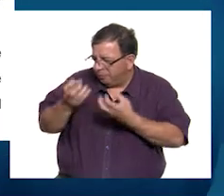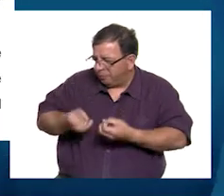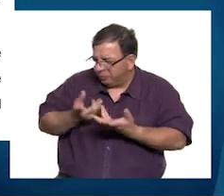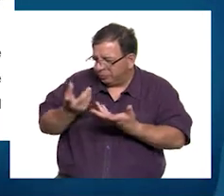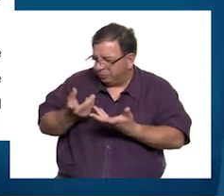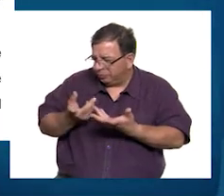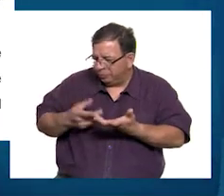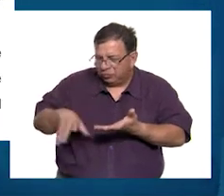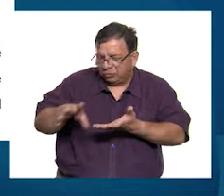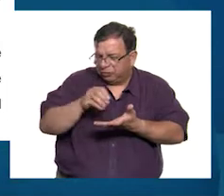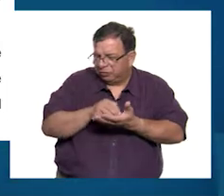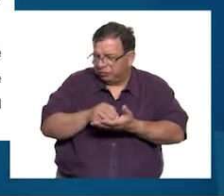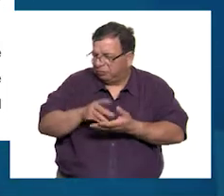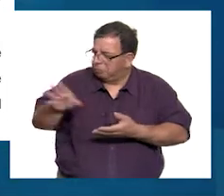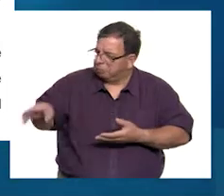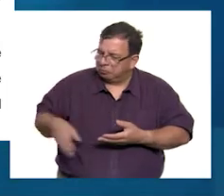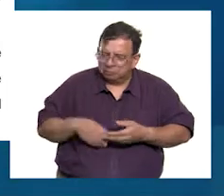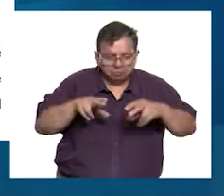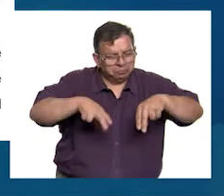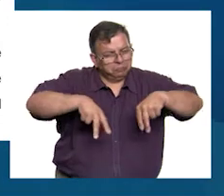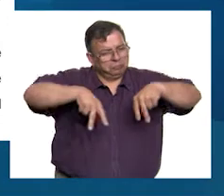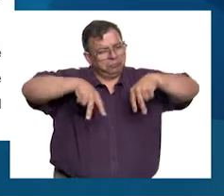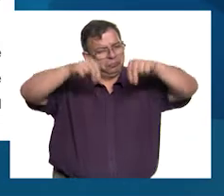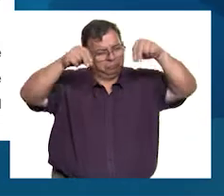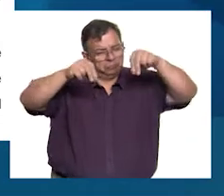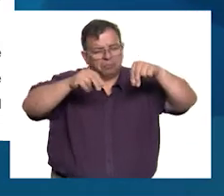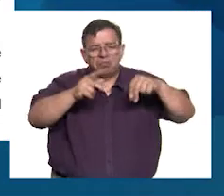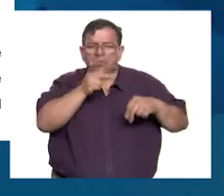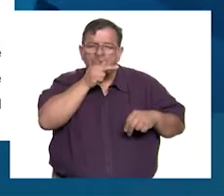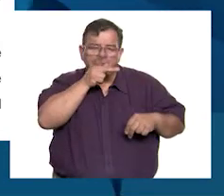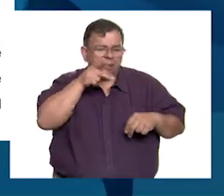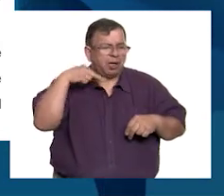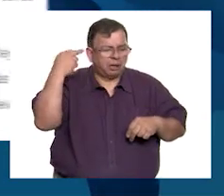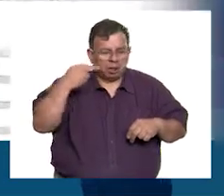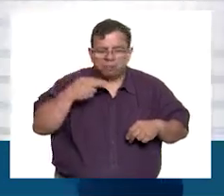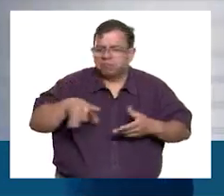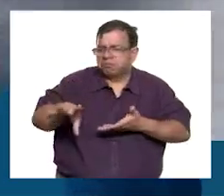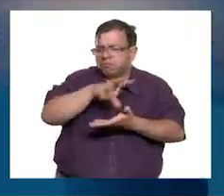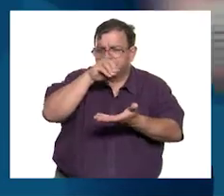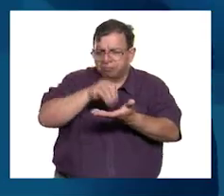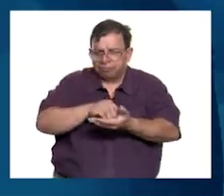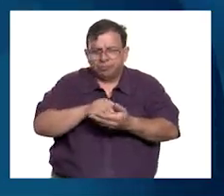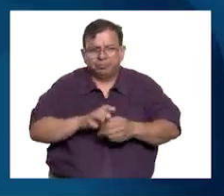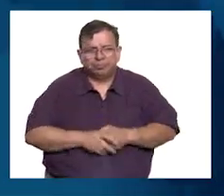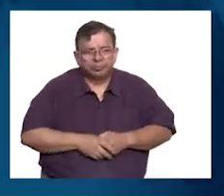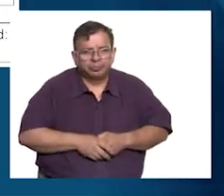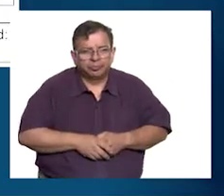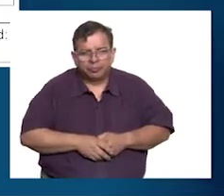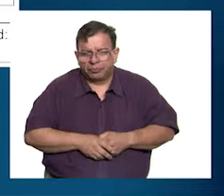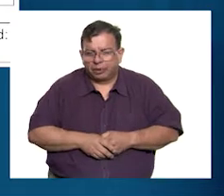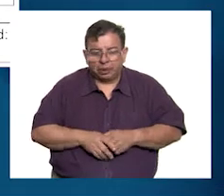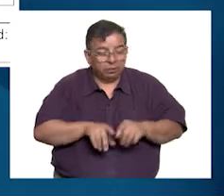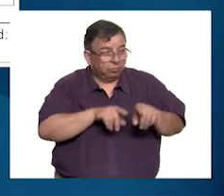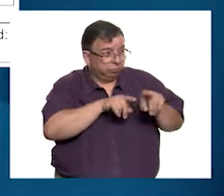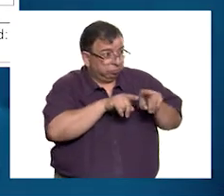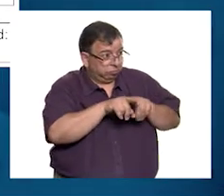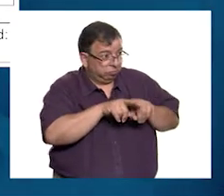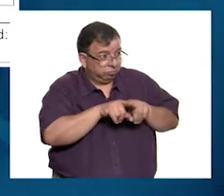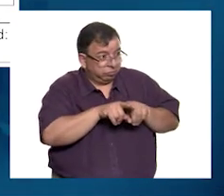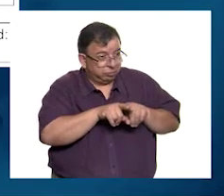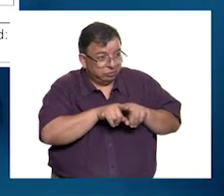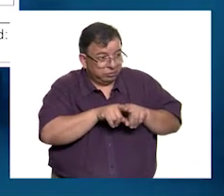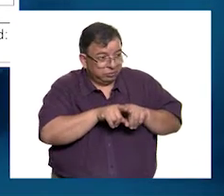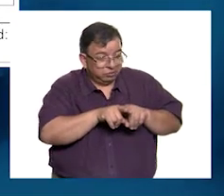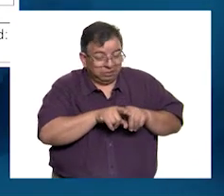al matrimonio, la llevó al palacio del rey, su padre, donde se casó con ella. En cuanto a su hermana, se hizo